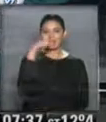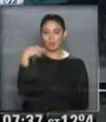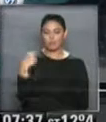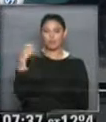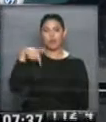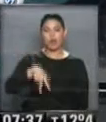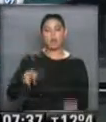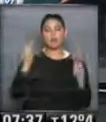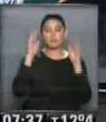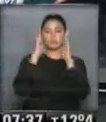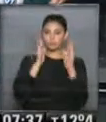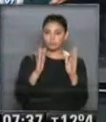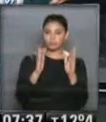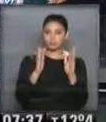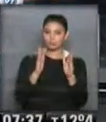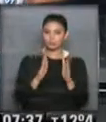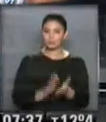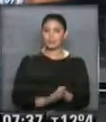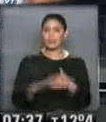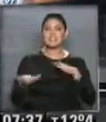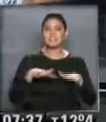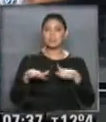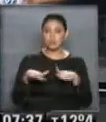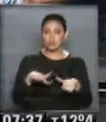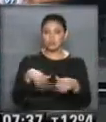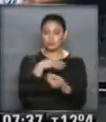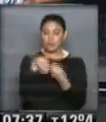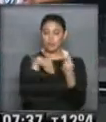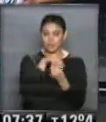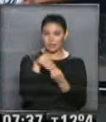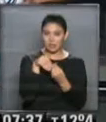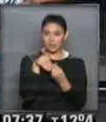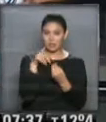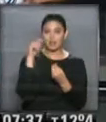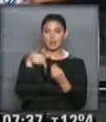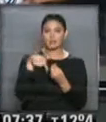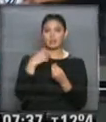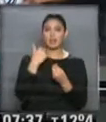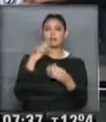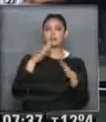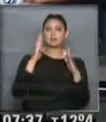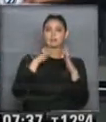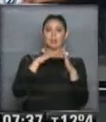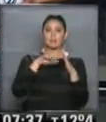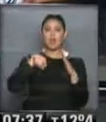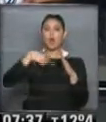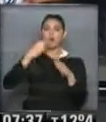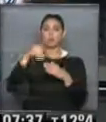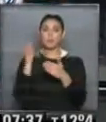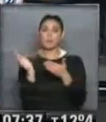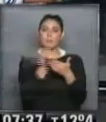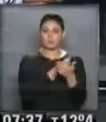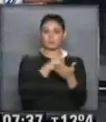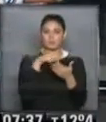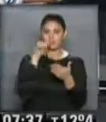vamos a ocuparnos hoy de una situación de una familia que fue usurpada a su vivienda y está viviendo en la